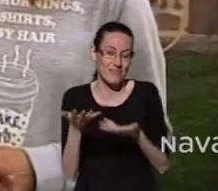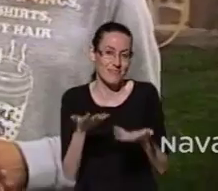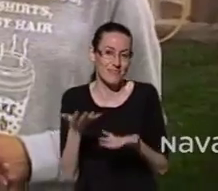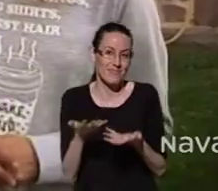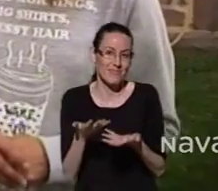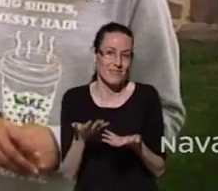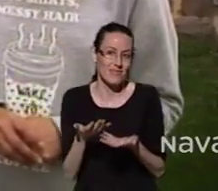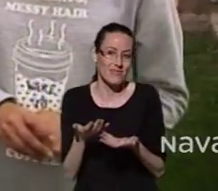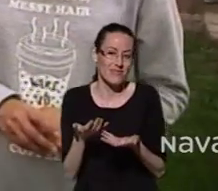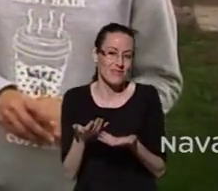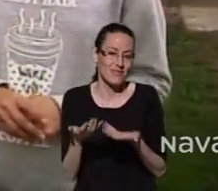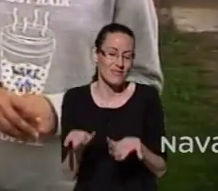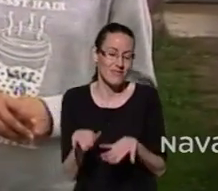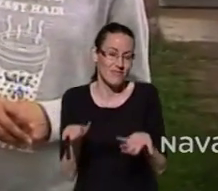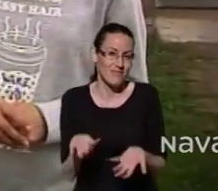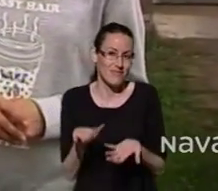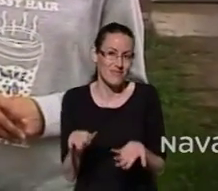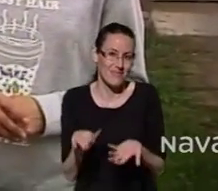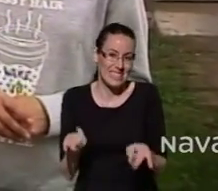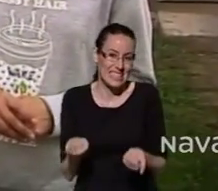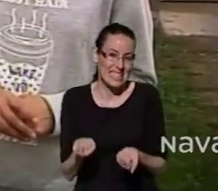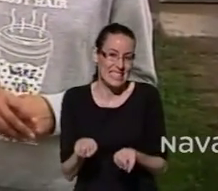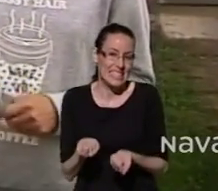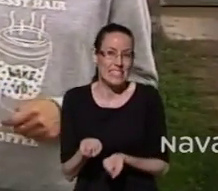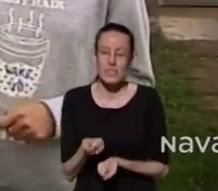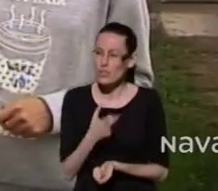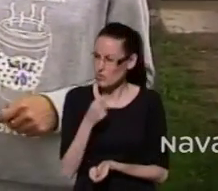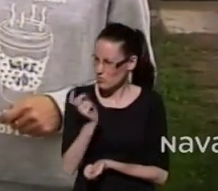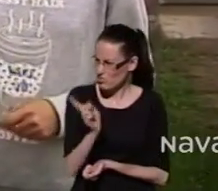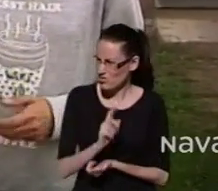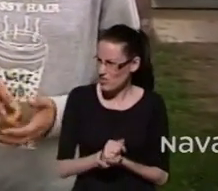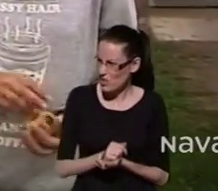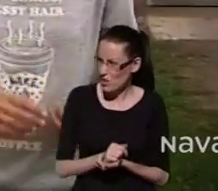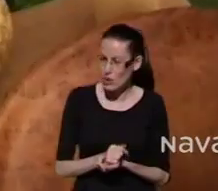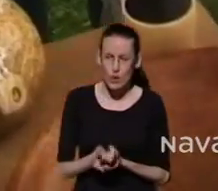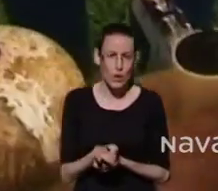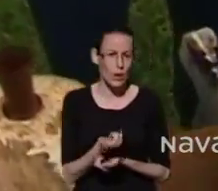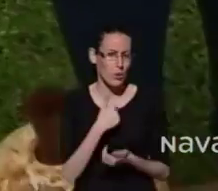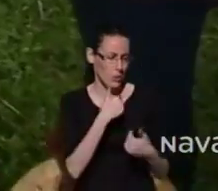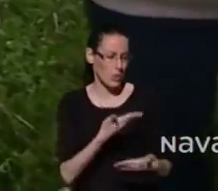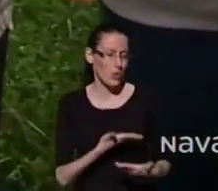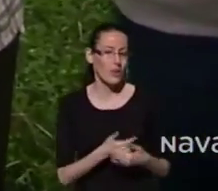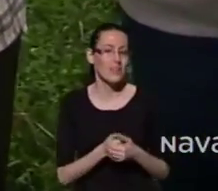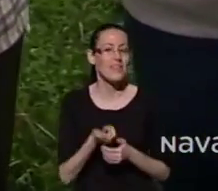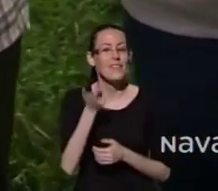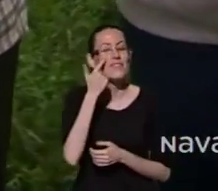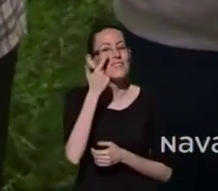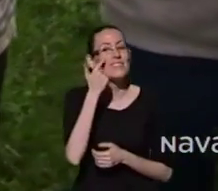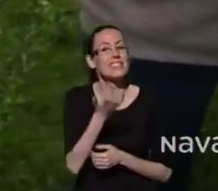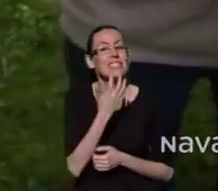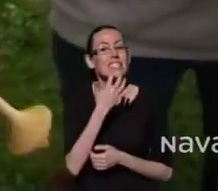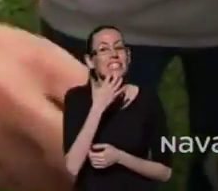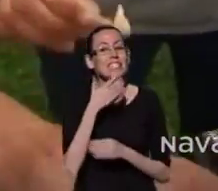no le encuentro yo a esto... ¿No te gusta? No. No, pues trae, que ya me lo llevo yo. Con los trozos de material que